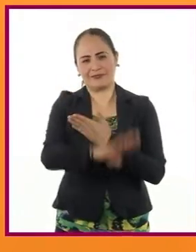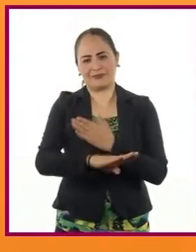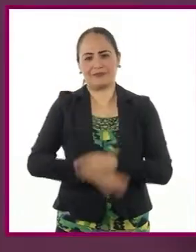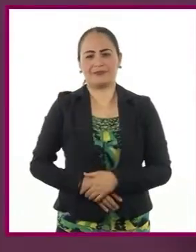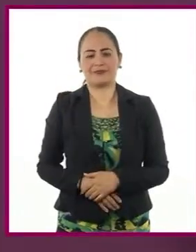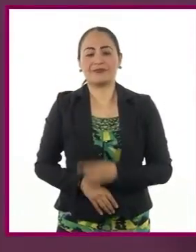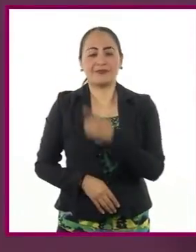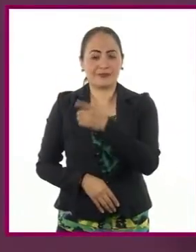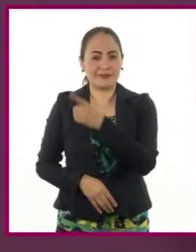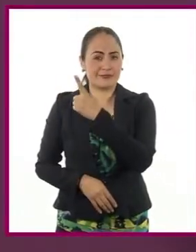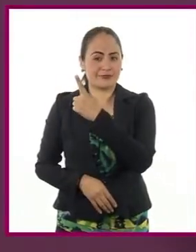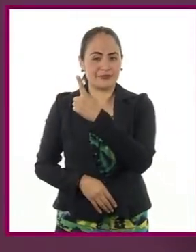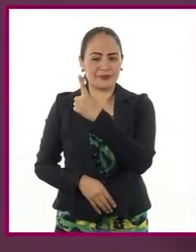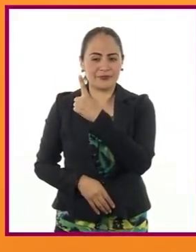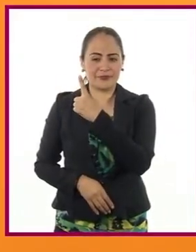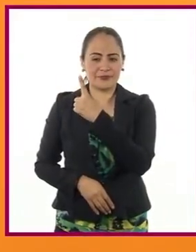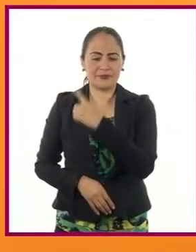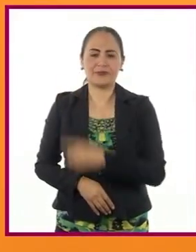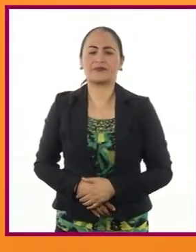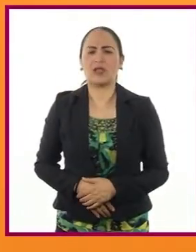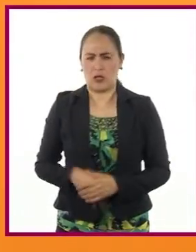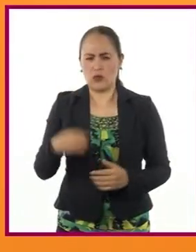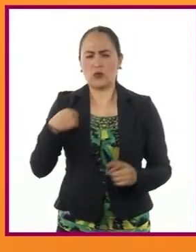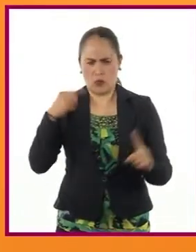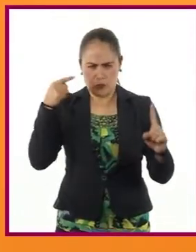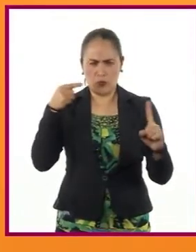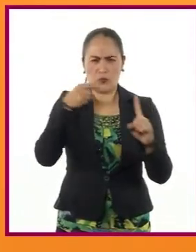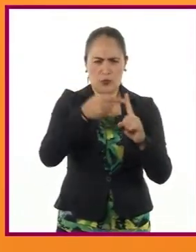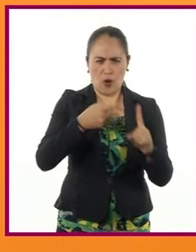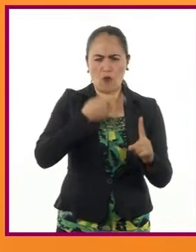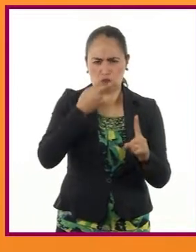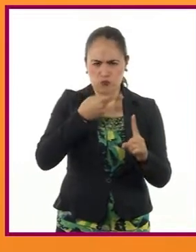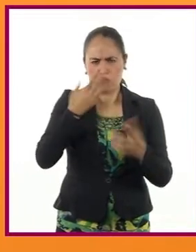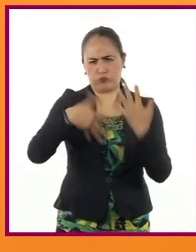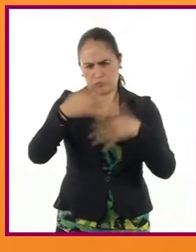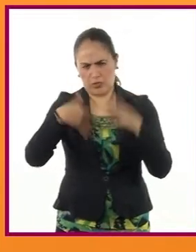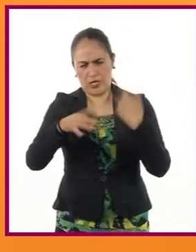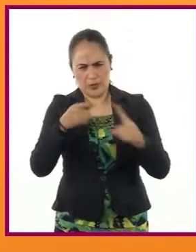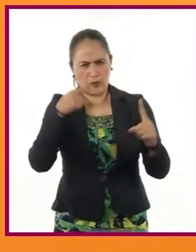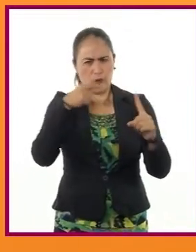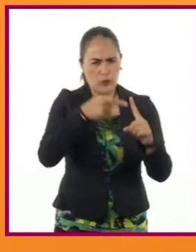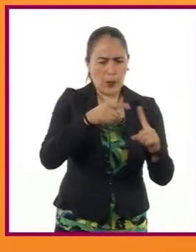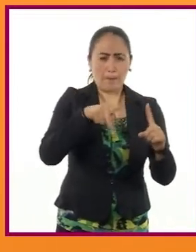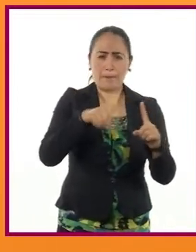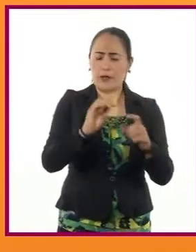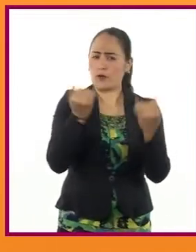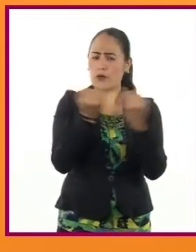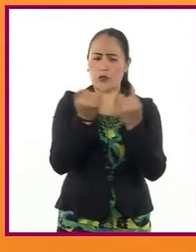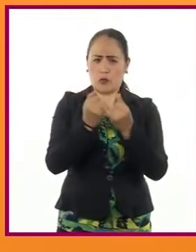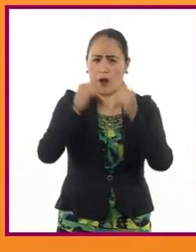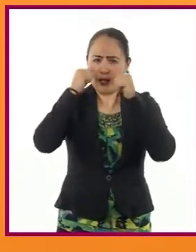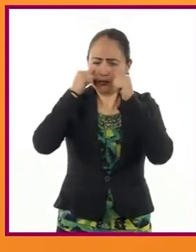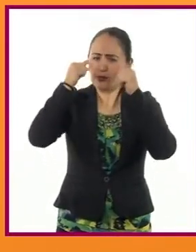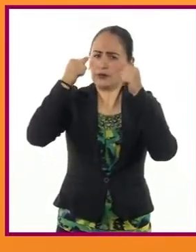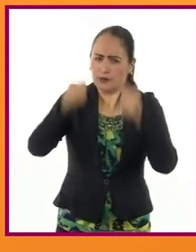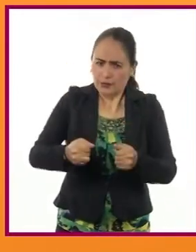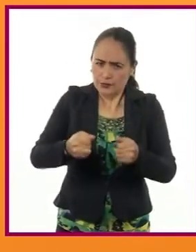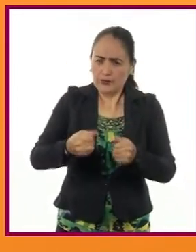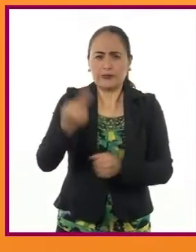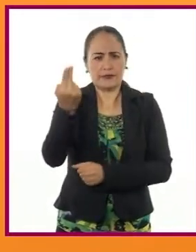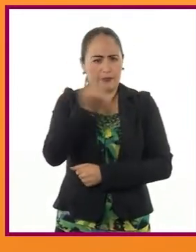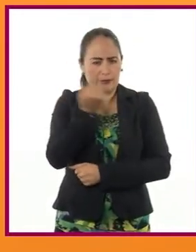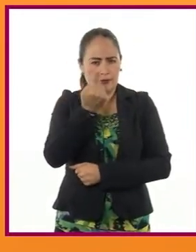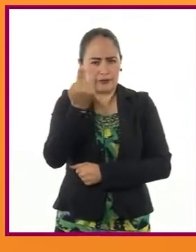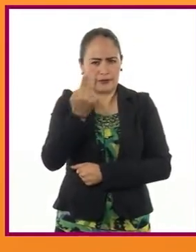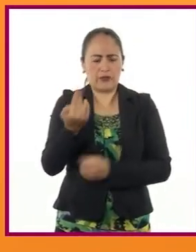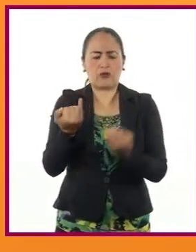escucha activa. Si bien debo ser asertivo al hablar, tengo que ser muy receptivo al escuchar, poner atención y asegurarme